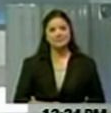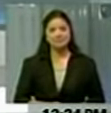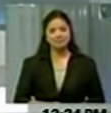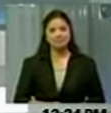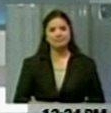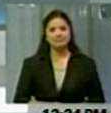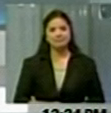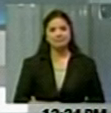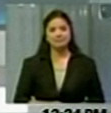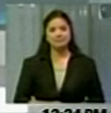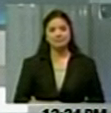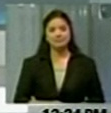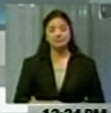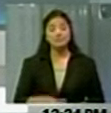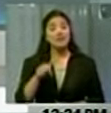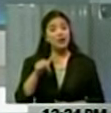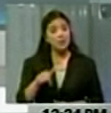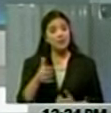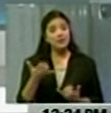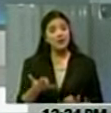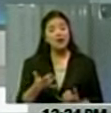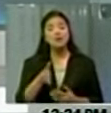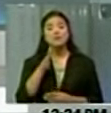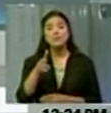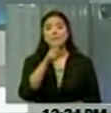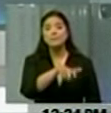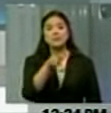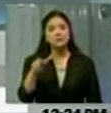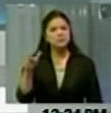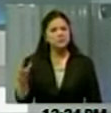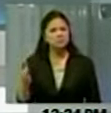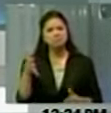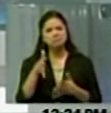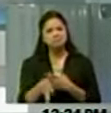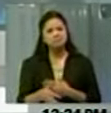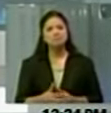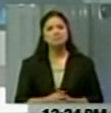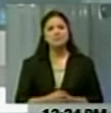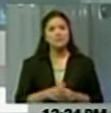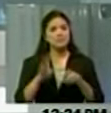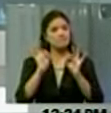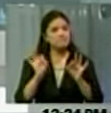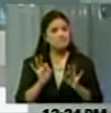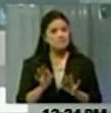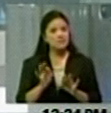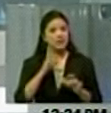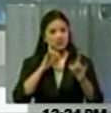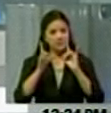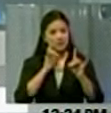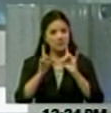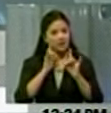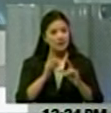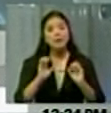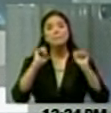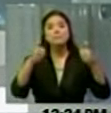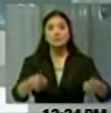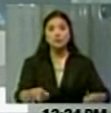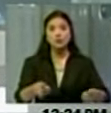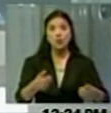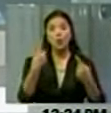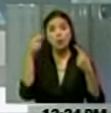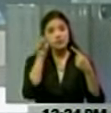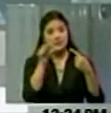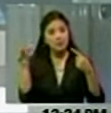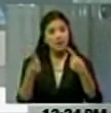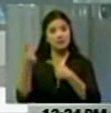Bueno, es el recorrido que realizan a esta hora autoridades precisamente en este mecanismo que se inició ya hace más de